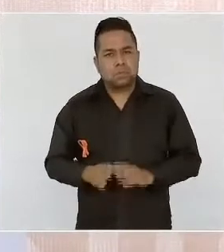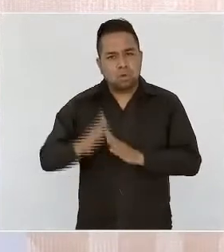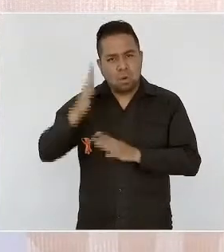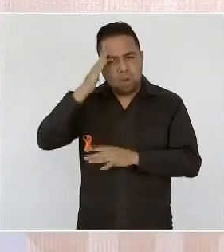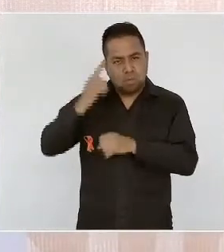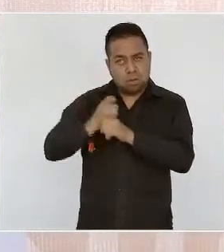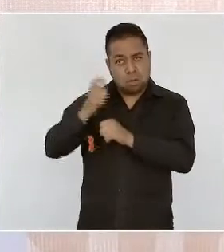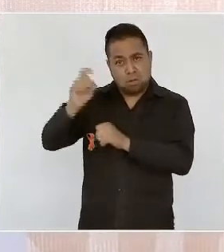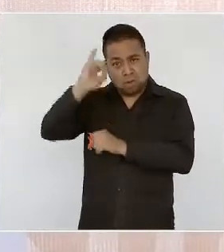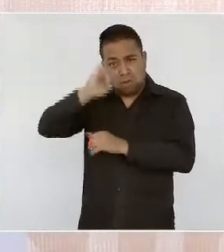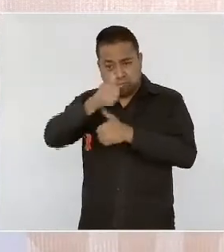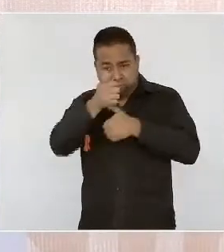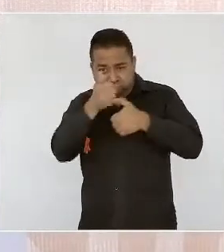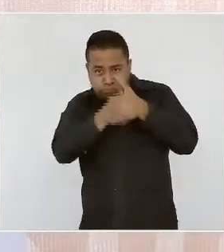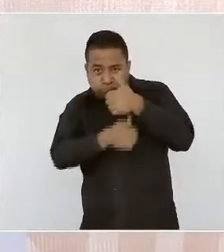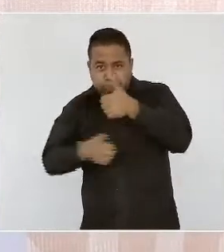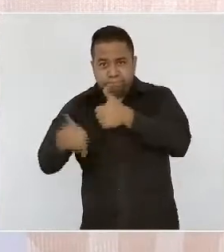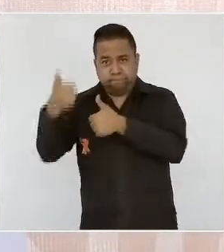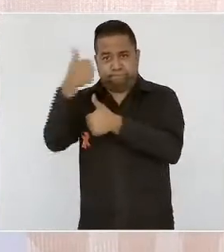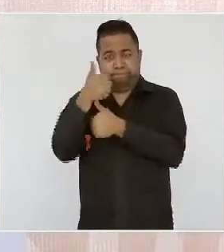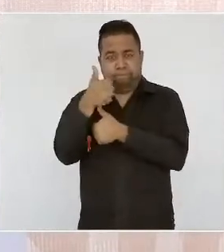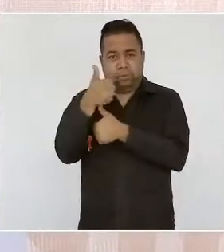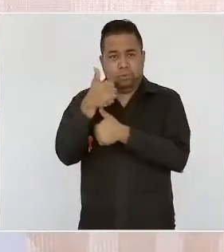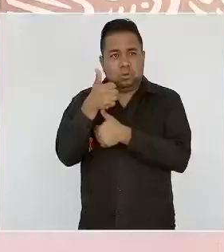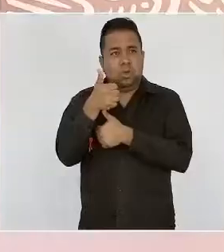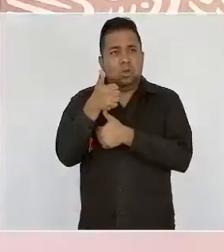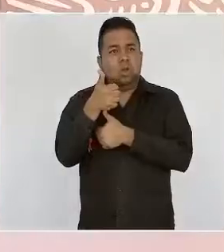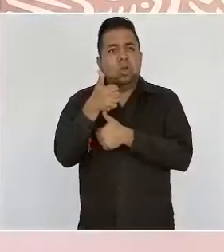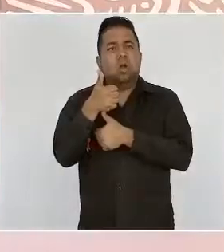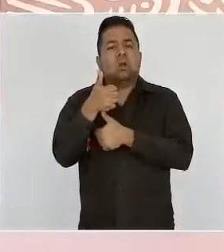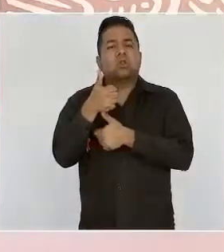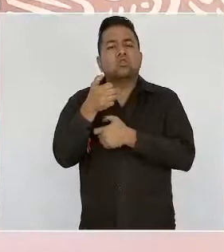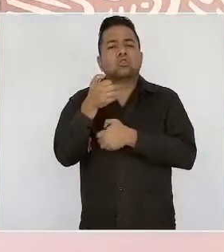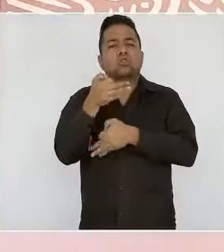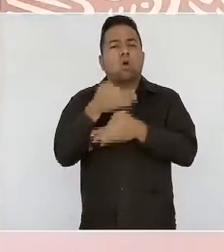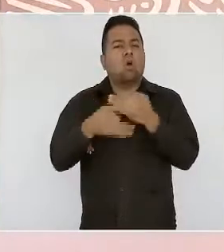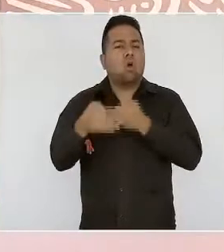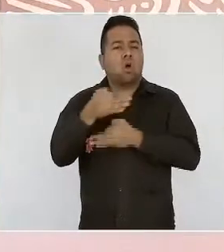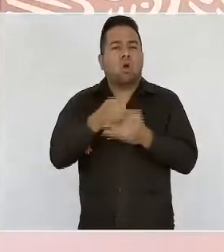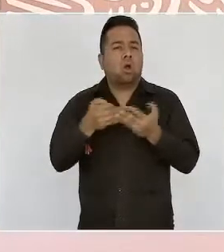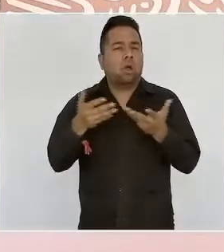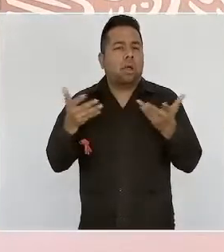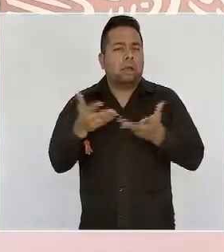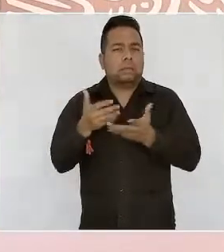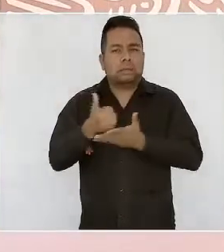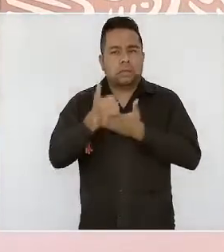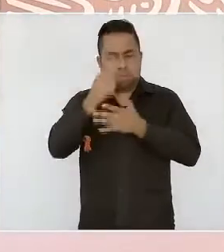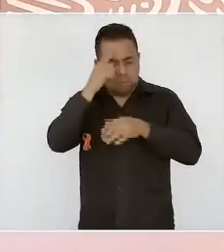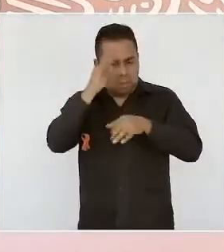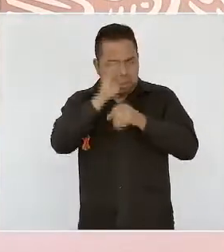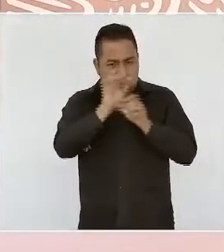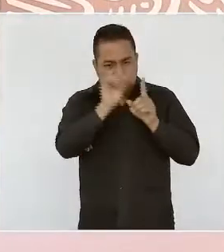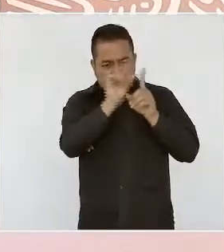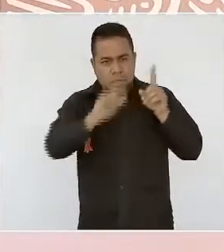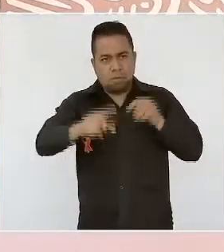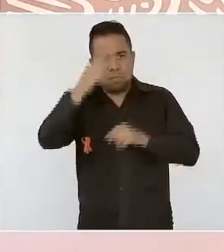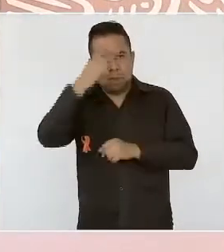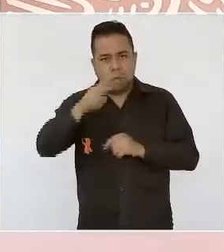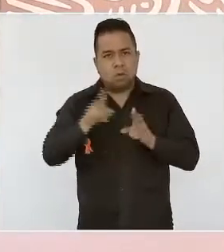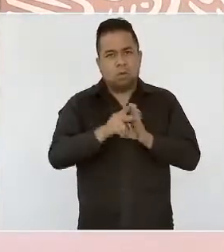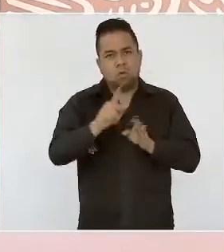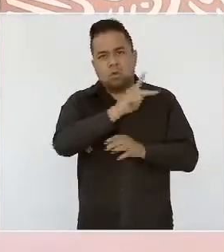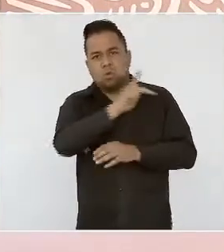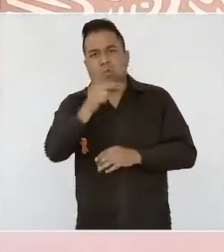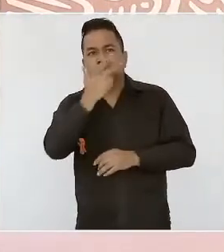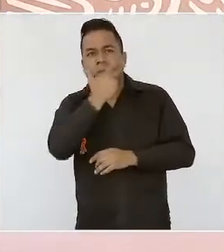jerárquico, como todos contribuyendo a este país, como todas y